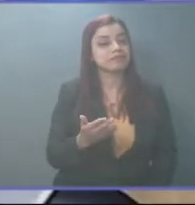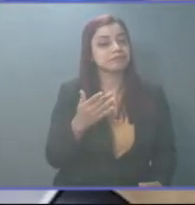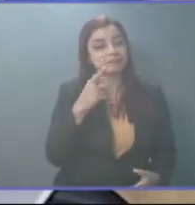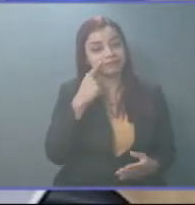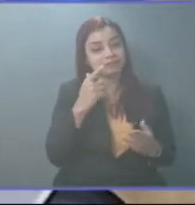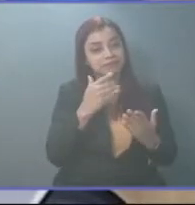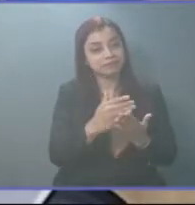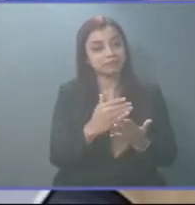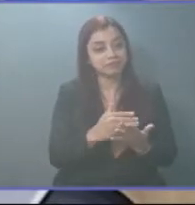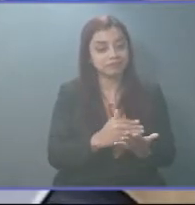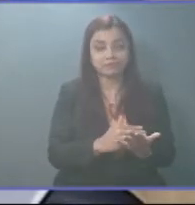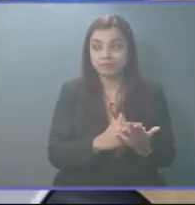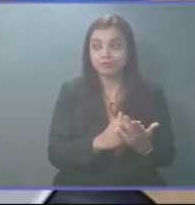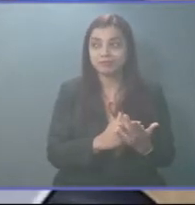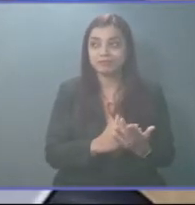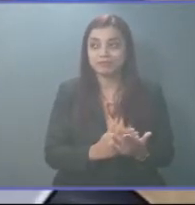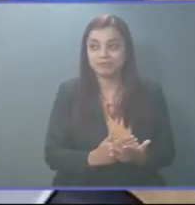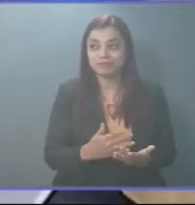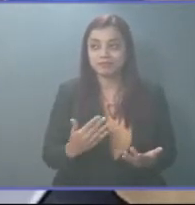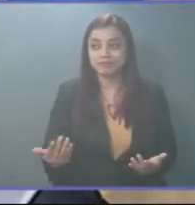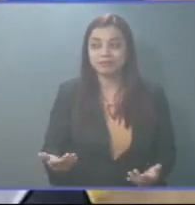funcionamiento